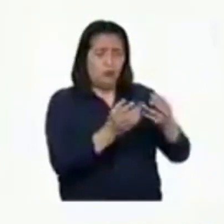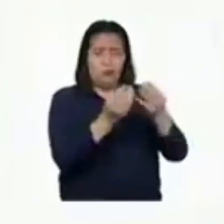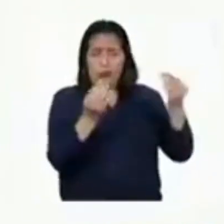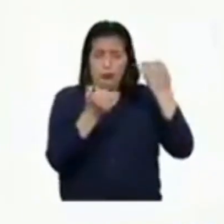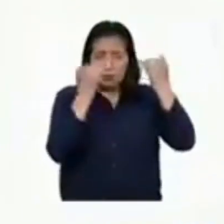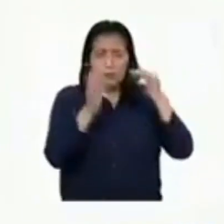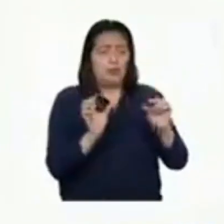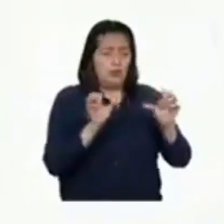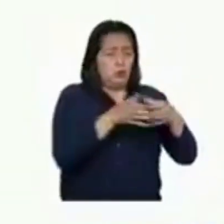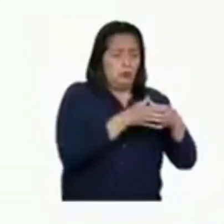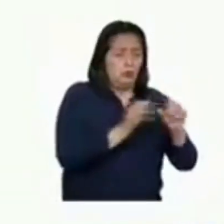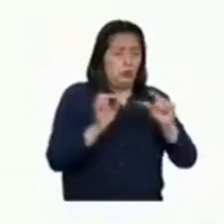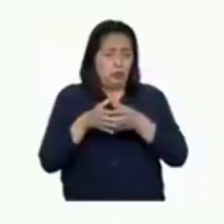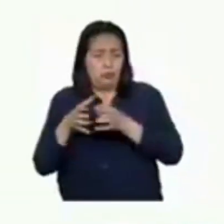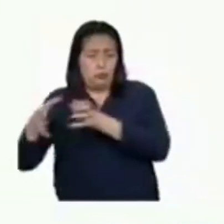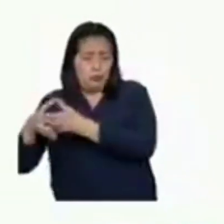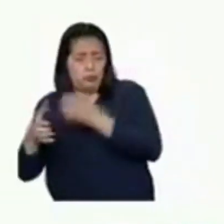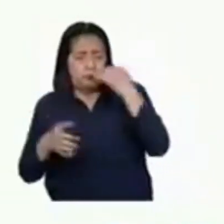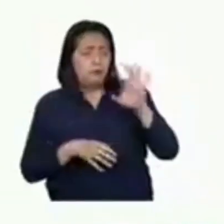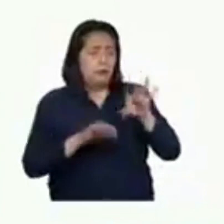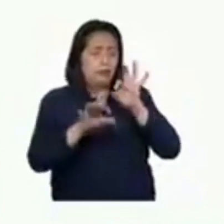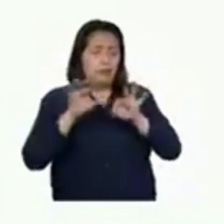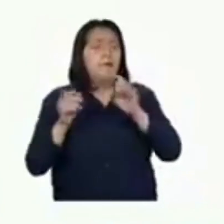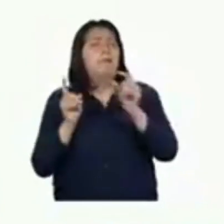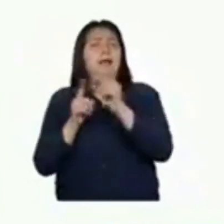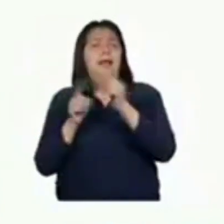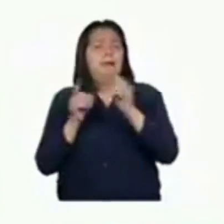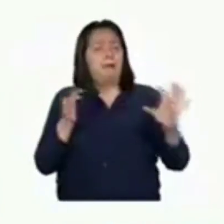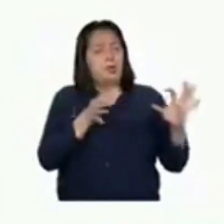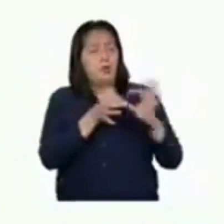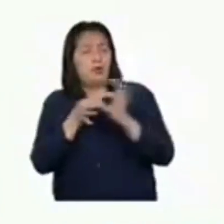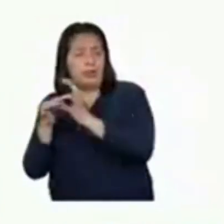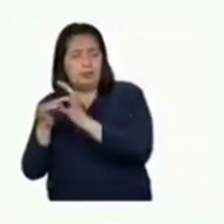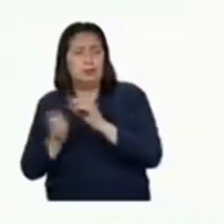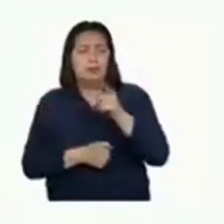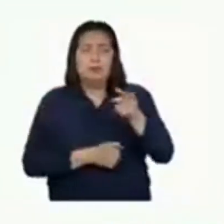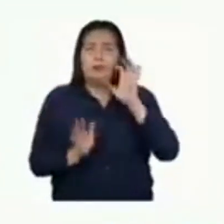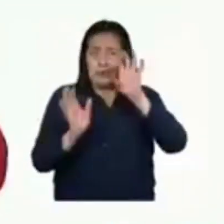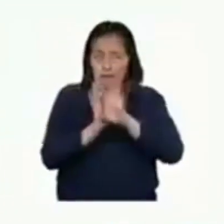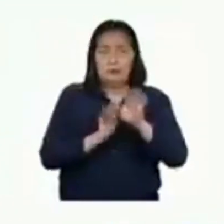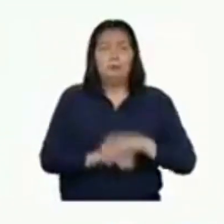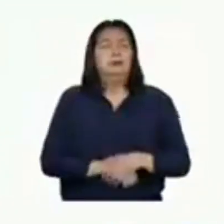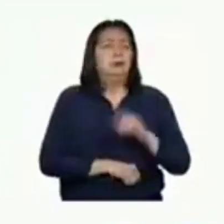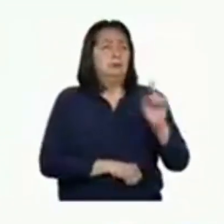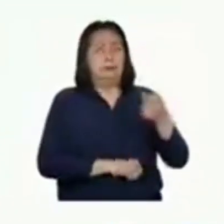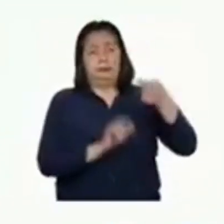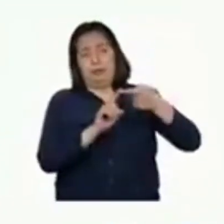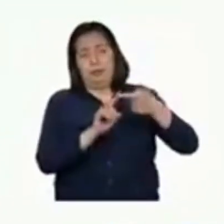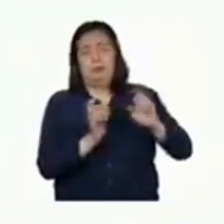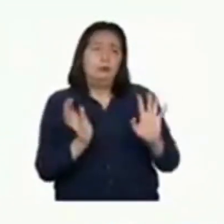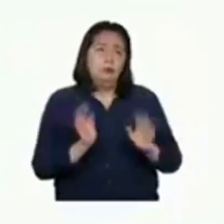muchas, las agruparemos y luego seleccionaremos palabras para relacionarlas entre sí. Por ejemplo, en primer